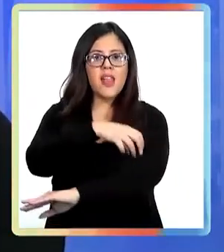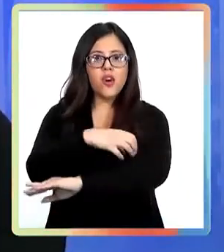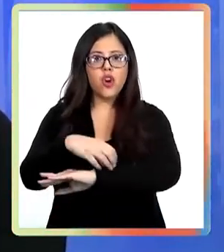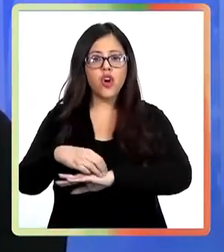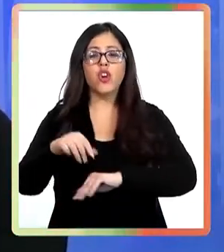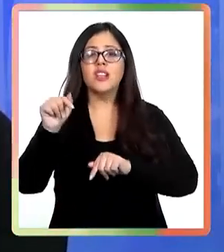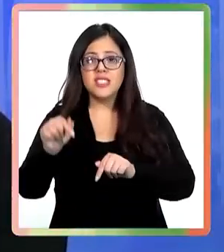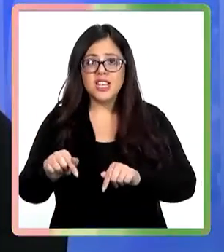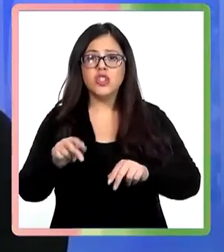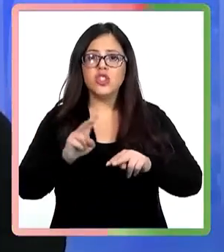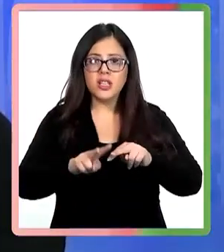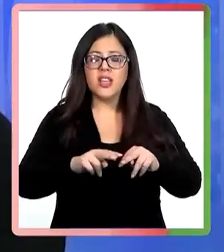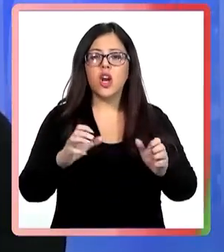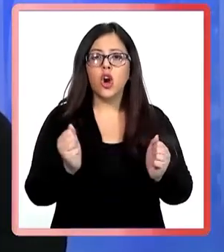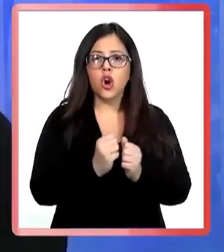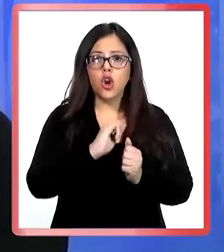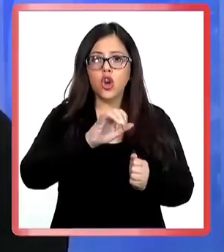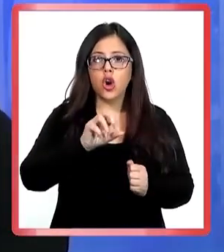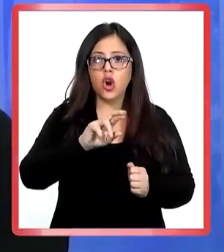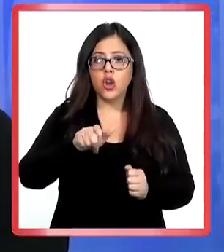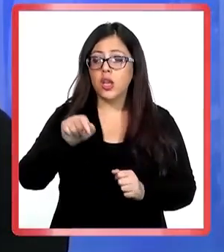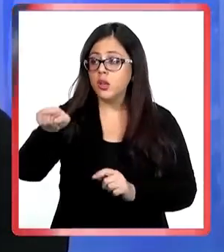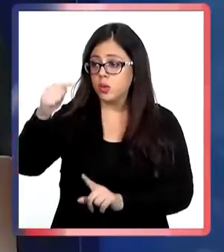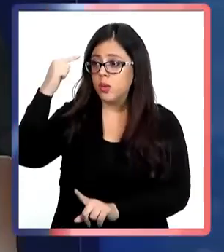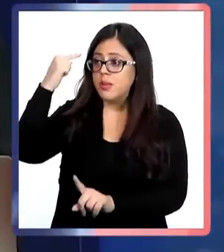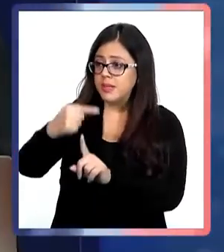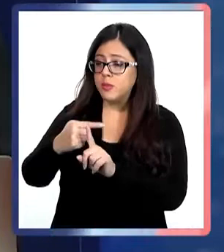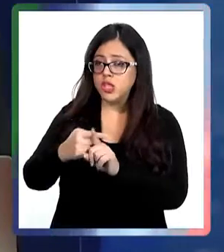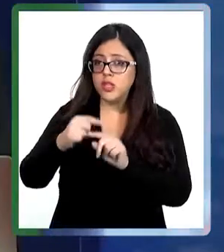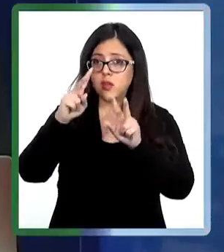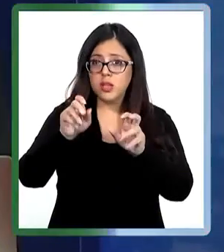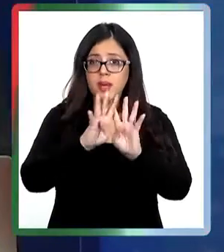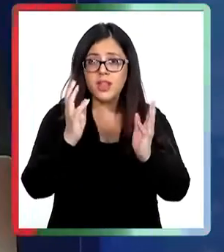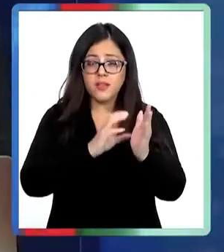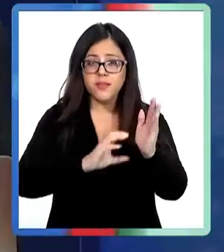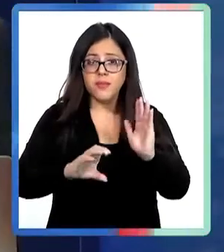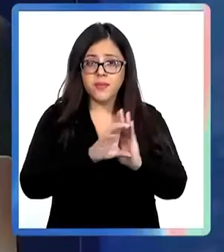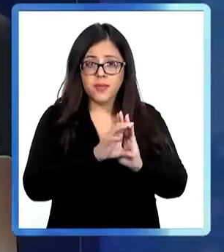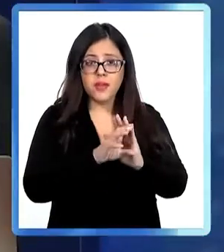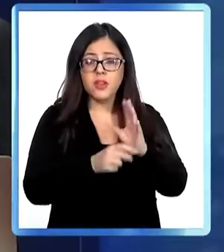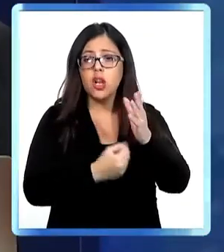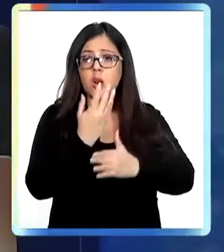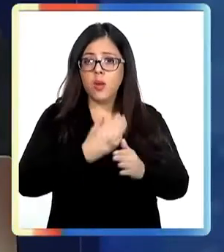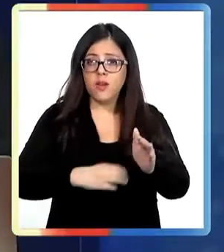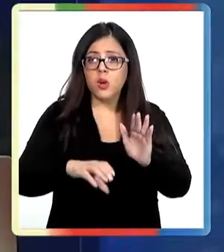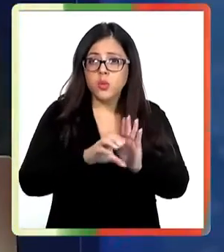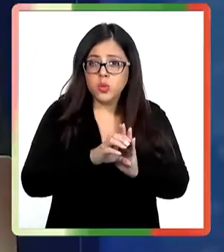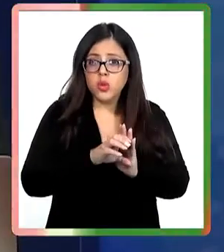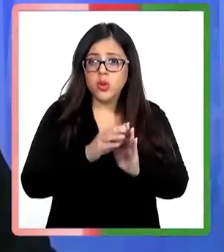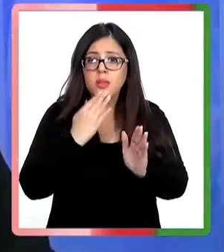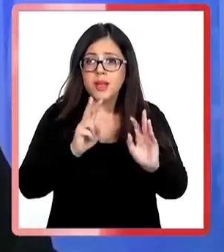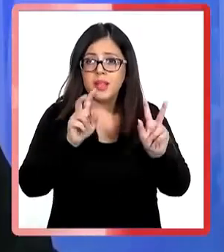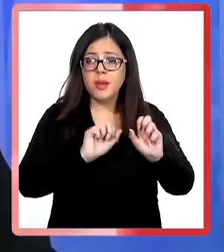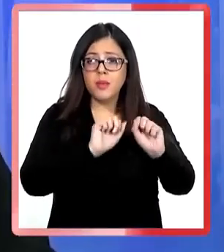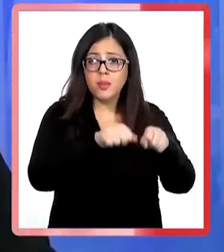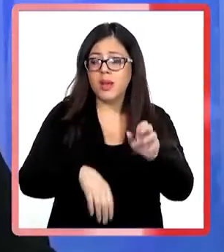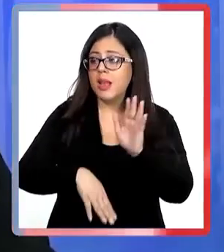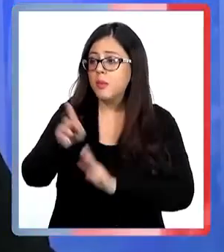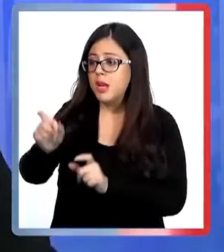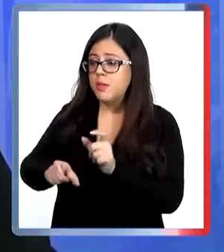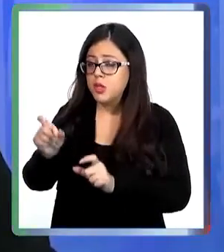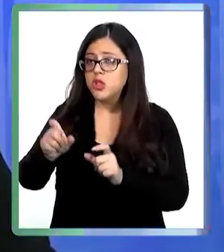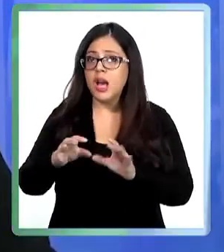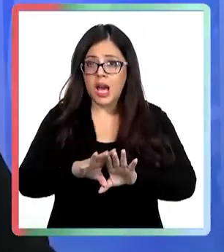haciendo Luz Bermúdez con Jorge Flies. ¿Está optimista con la convención, o sea, la nueva constitución con el apruebo? La gran mayoría de los chilenos está de